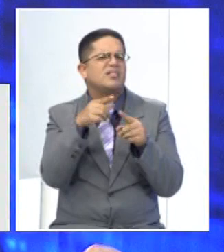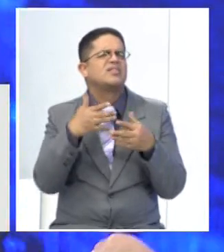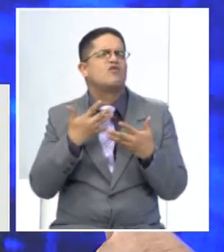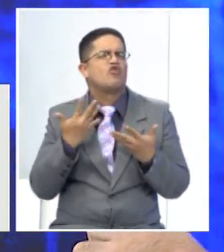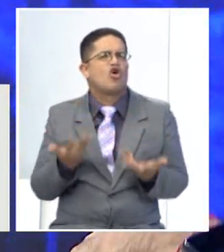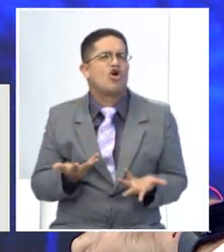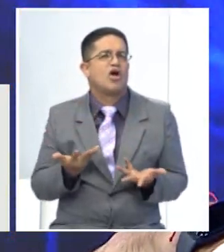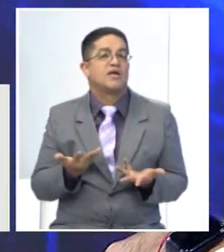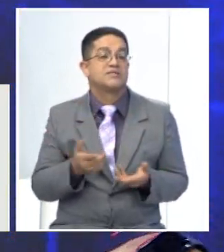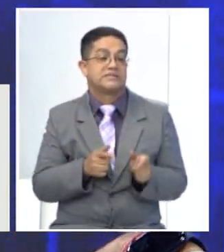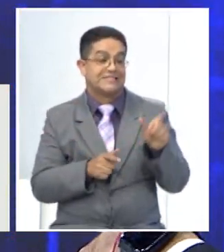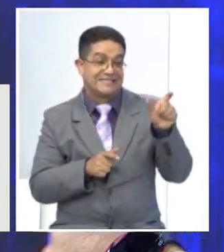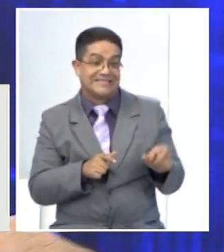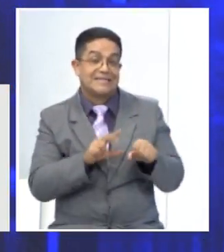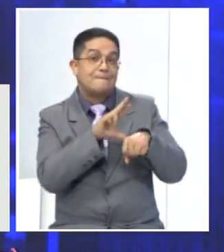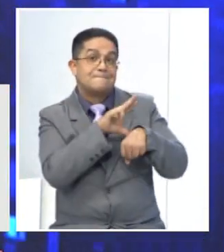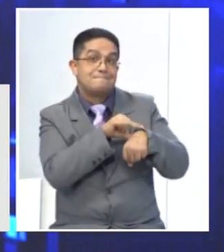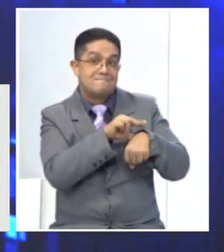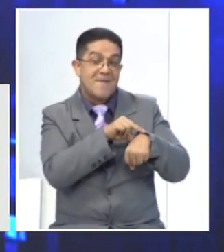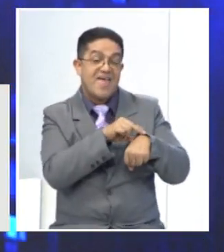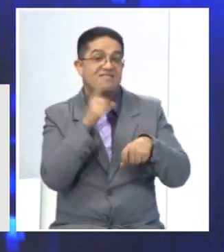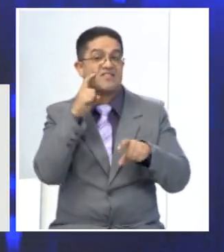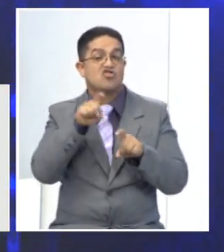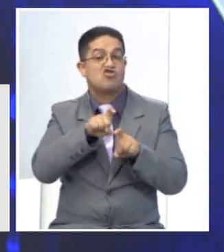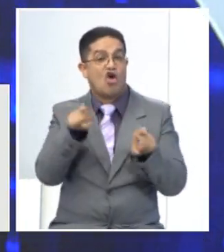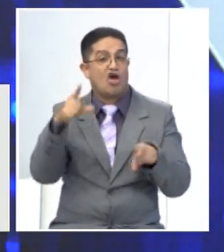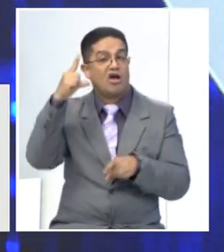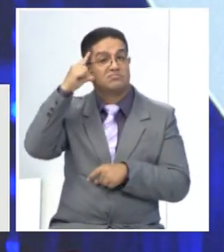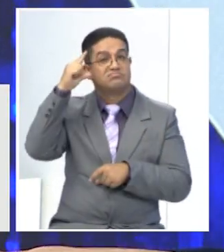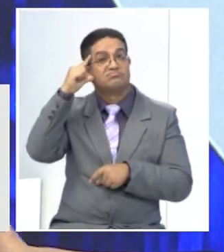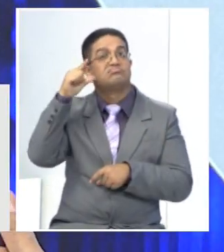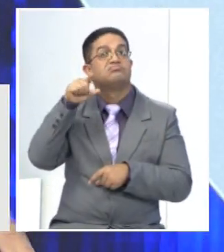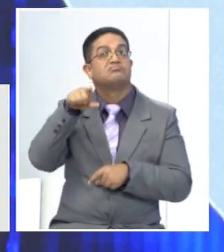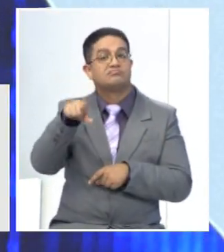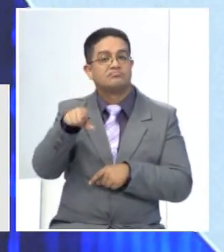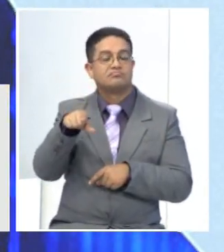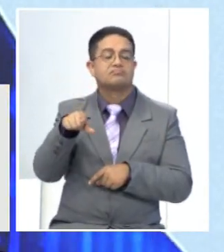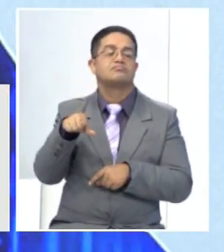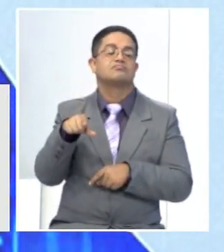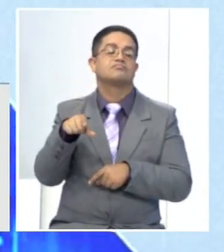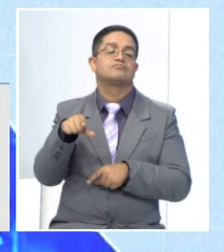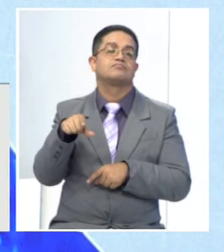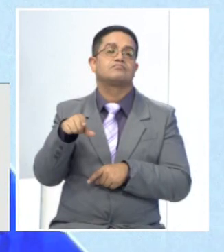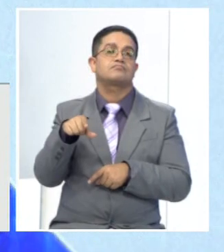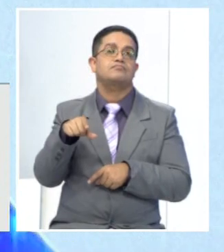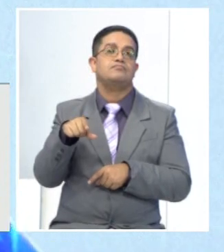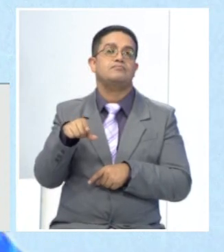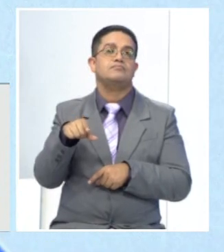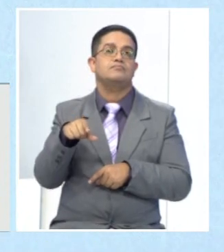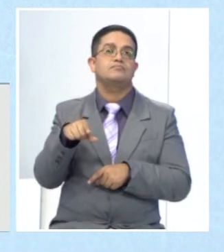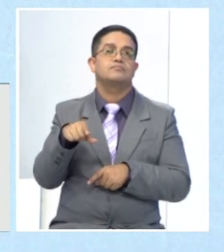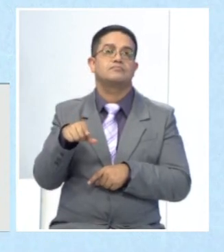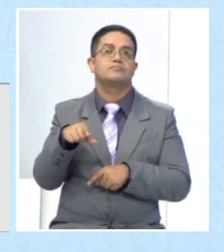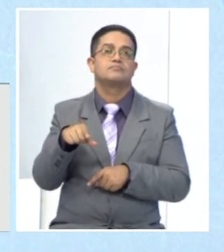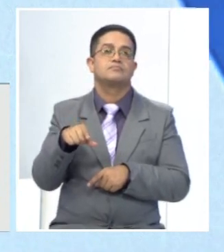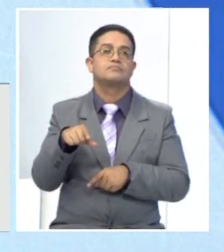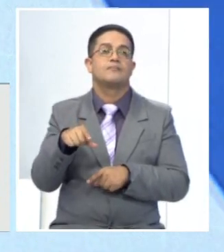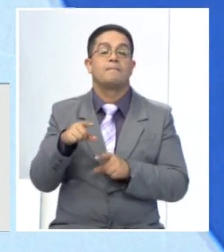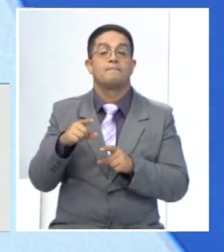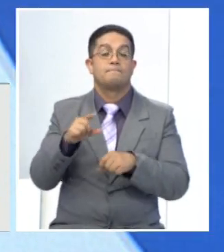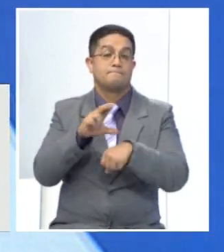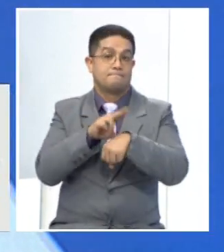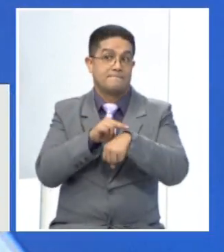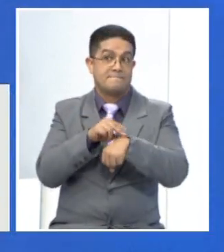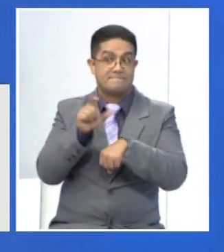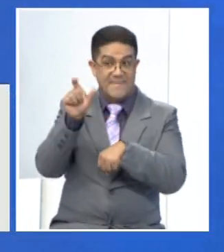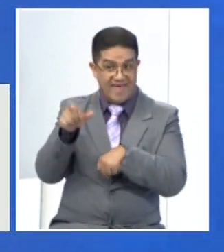que el médico ginecólogo generalmente tiene una especialidad y que esa especialidad, si no es de interés del médico ginecólogo el ejercicio